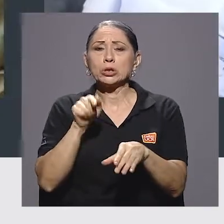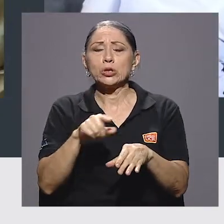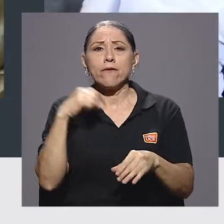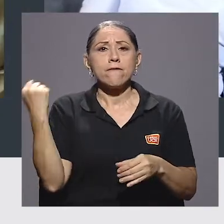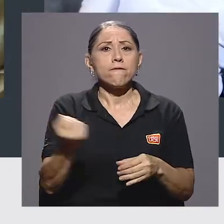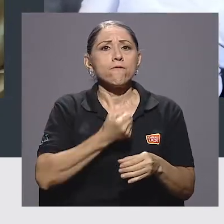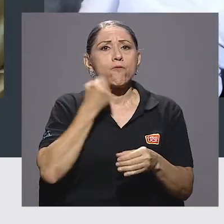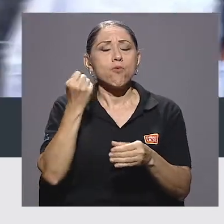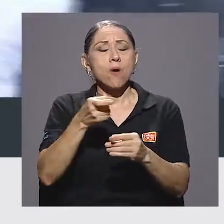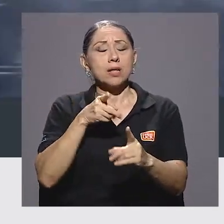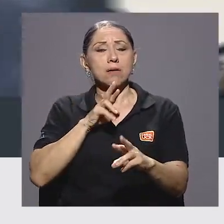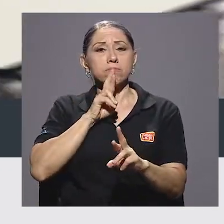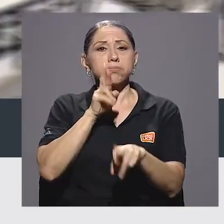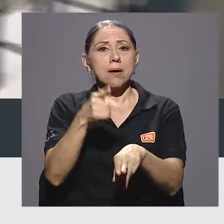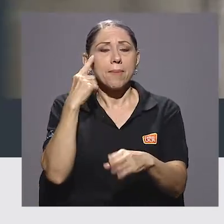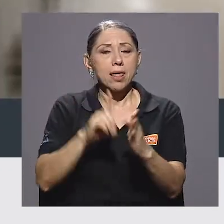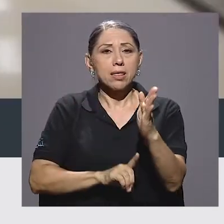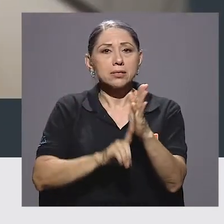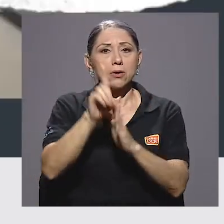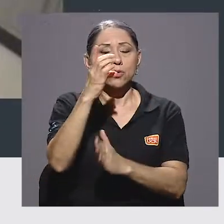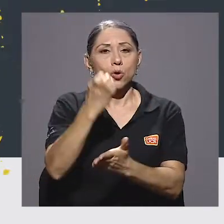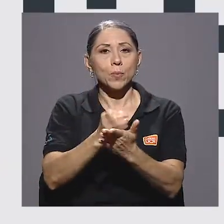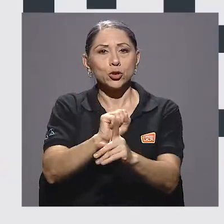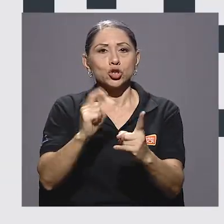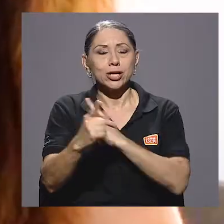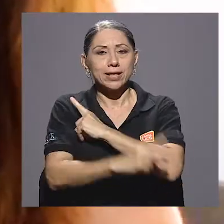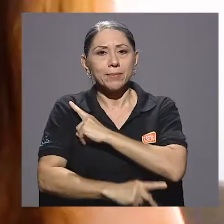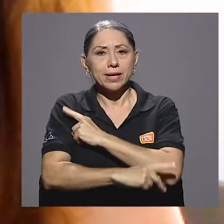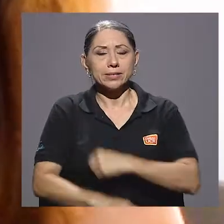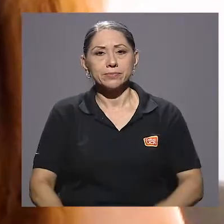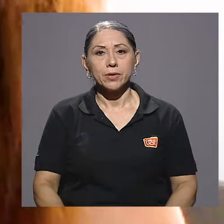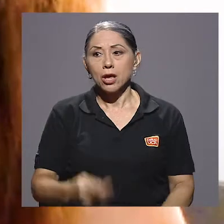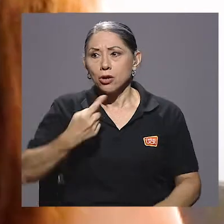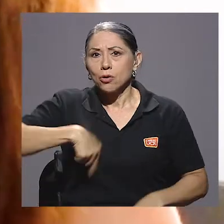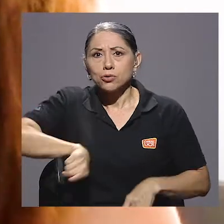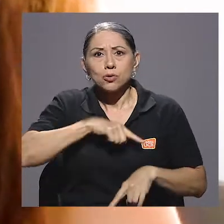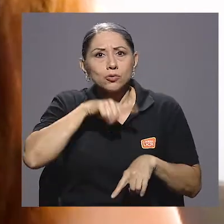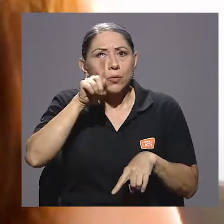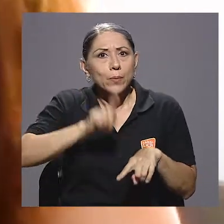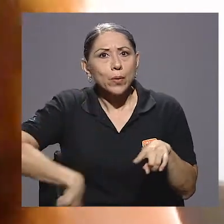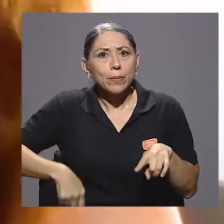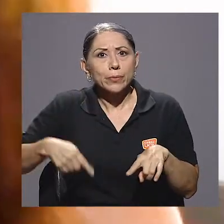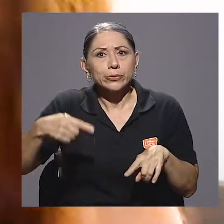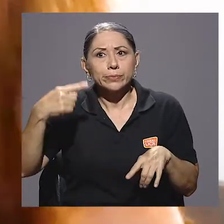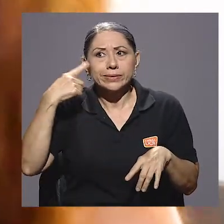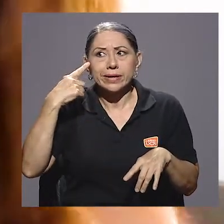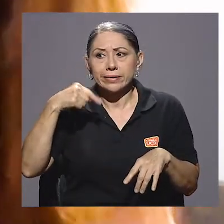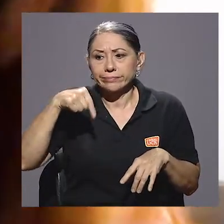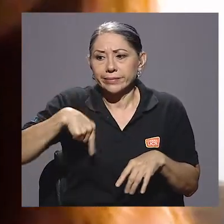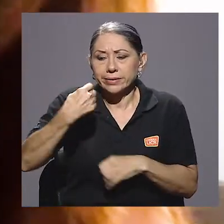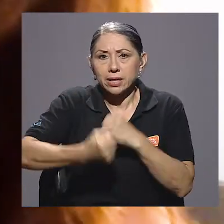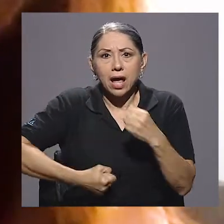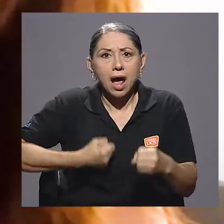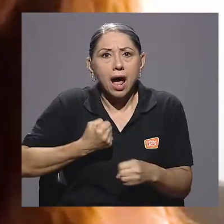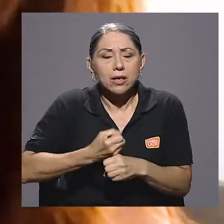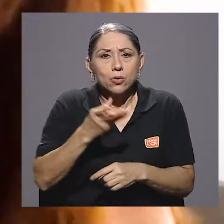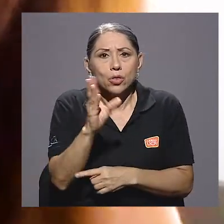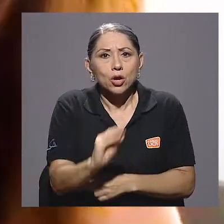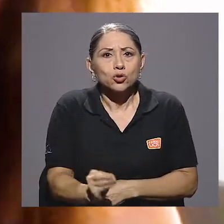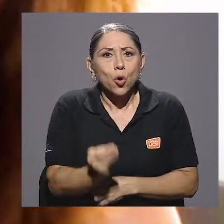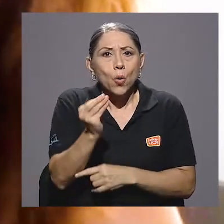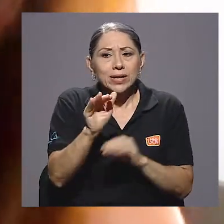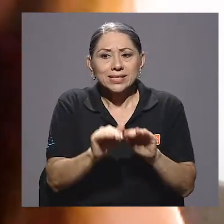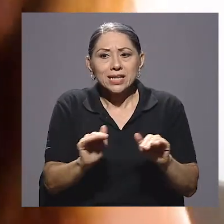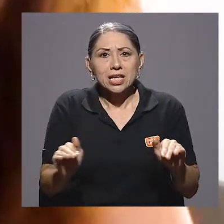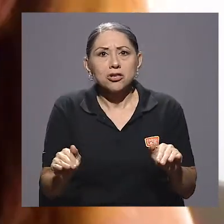muy alto para el desarrollo económico y social del país. No podemos darnos el lujo de que tengamos un año a los jóvenes o a los niños, a